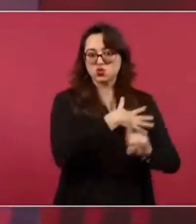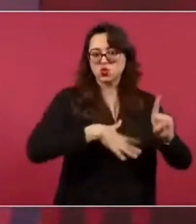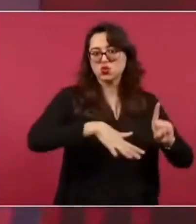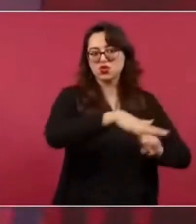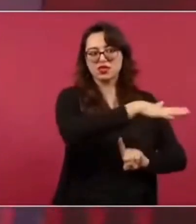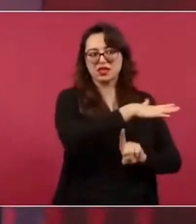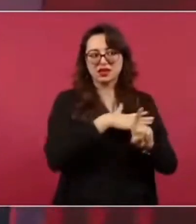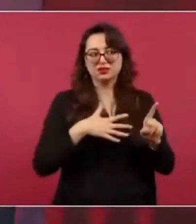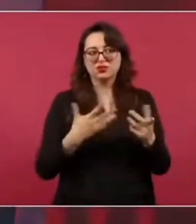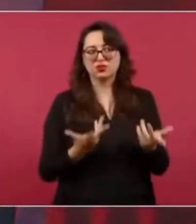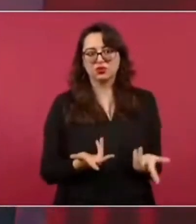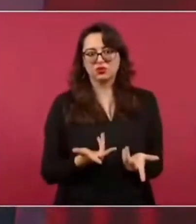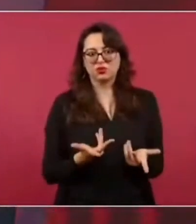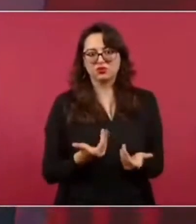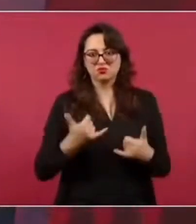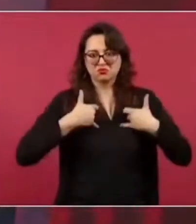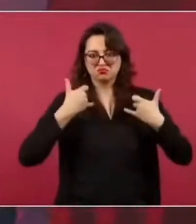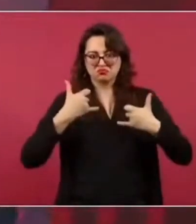¿Cuáles son las causas?